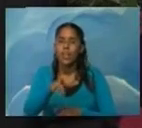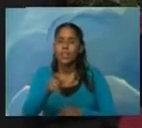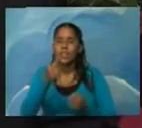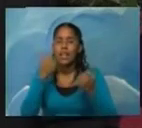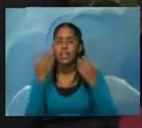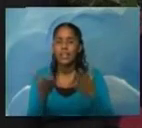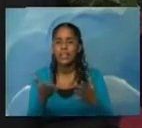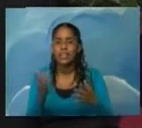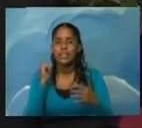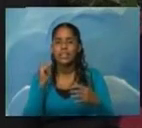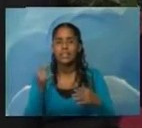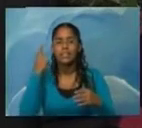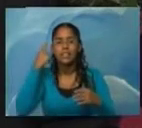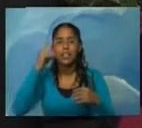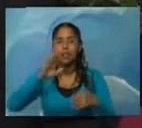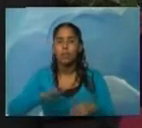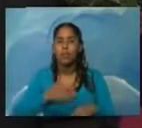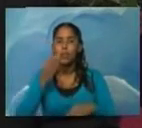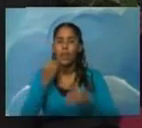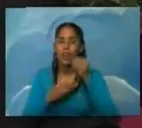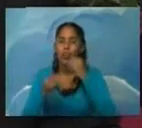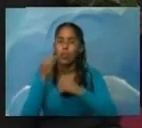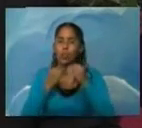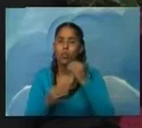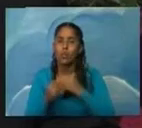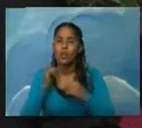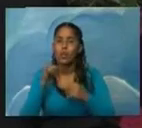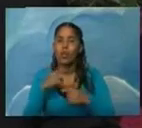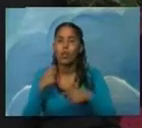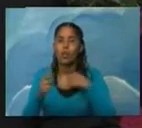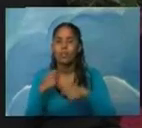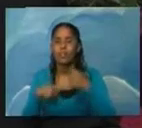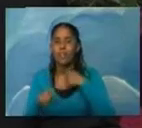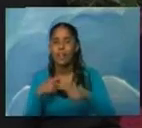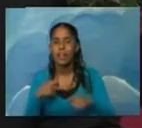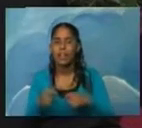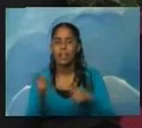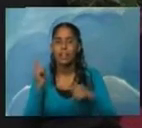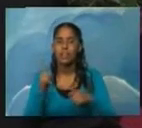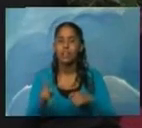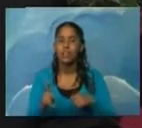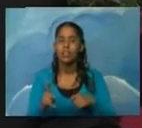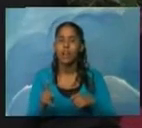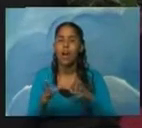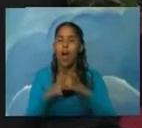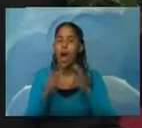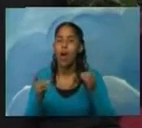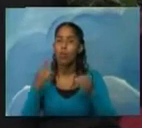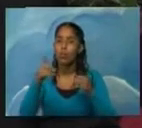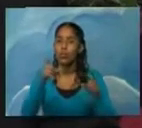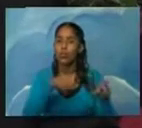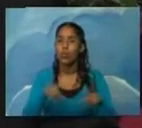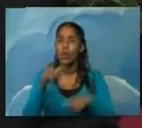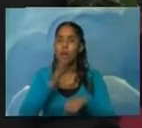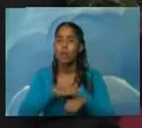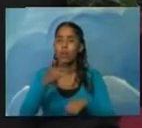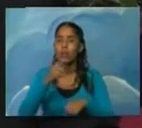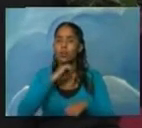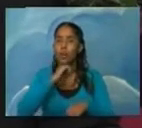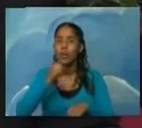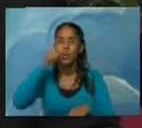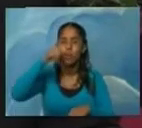darás y él podrá comerla o venderla a un extranjero, porque tú eres pueblo